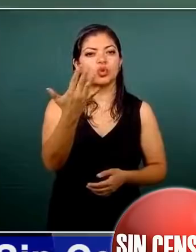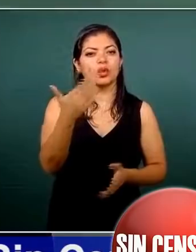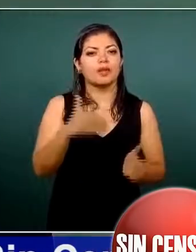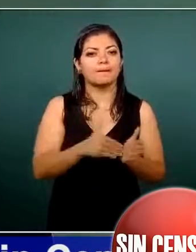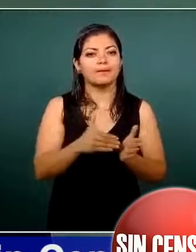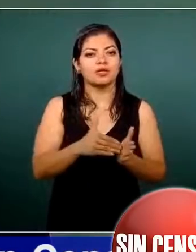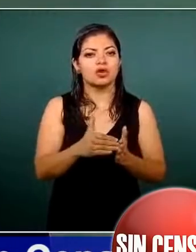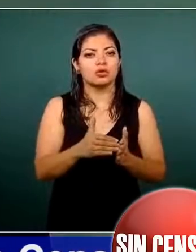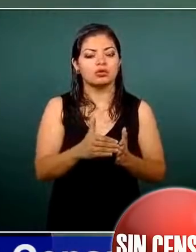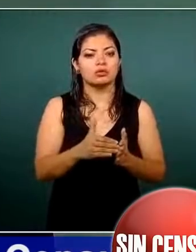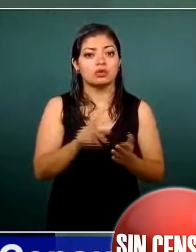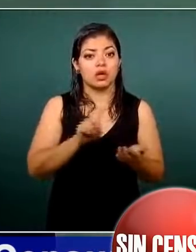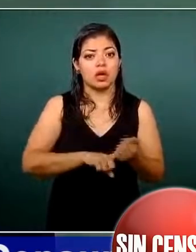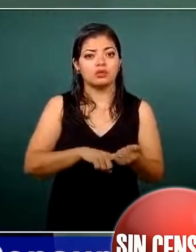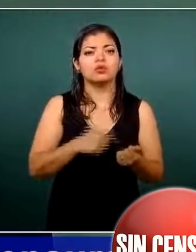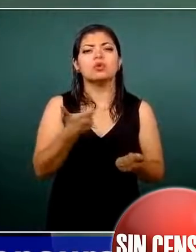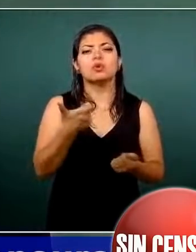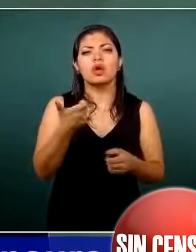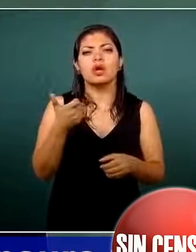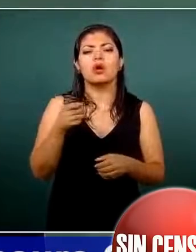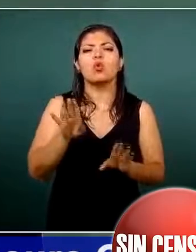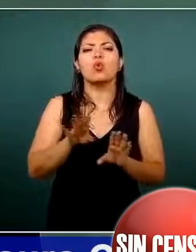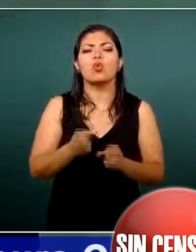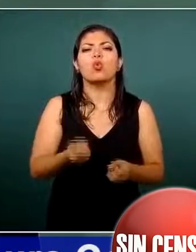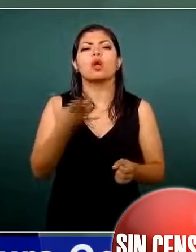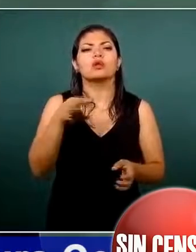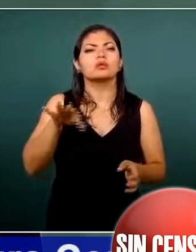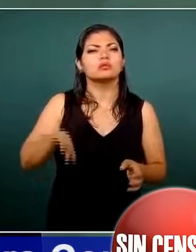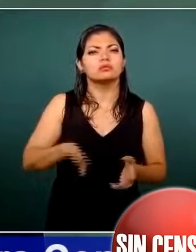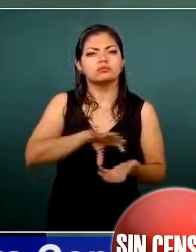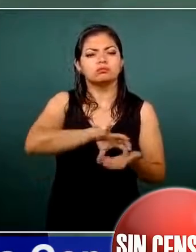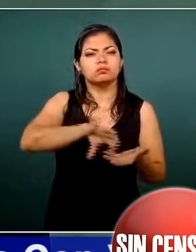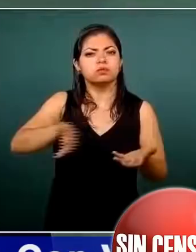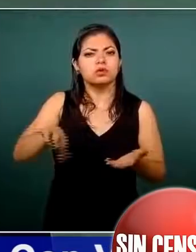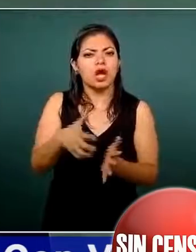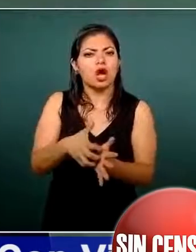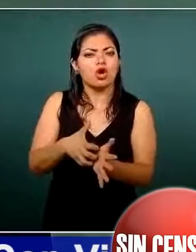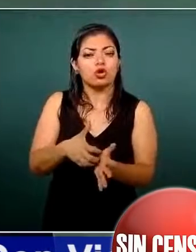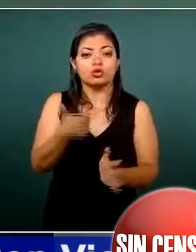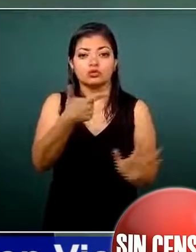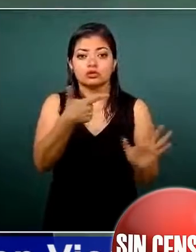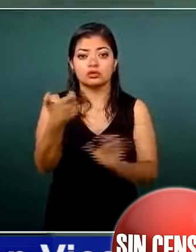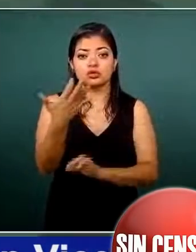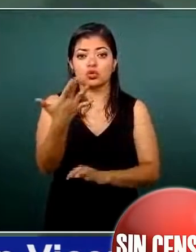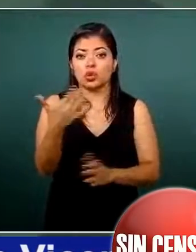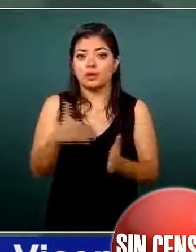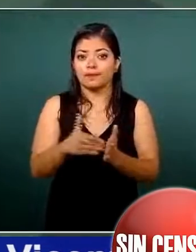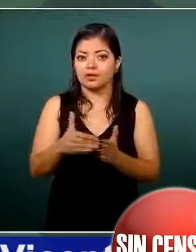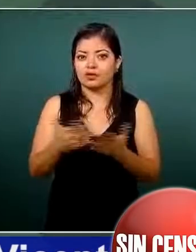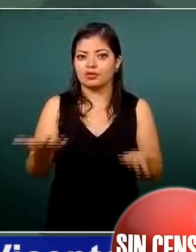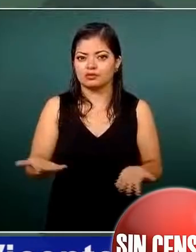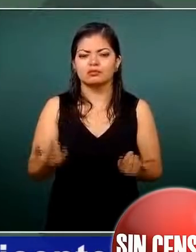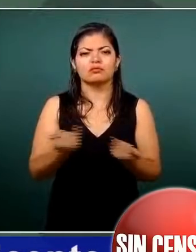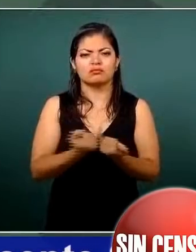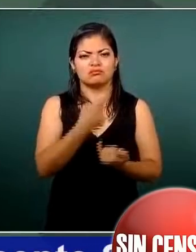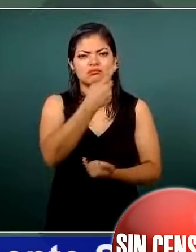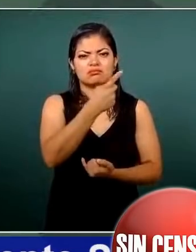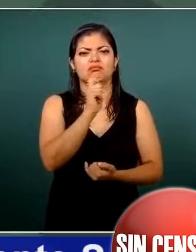ahorran 750 millones. Ahí está el caso del aeropuerto de la Ciudad de